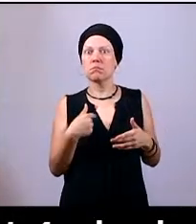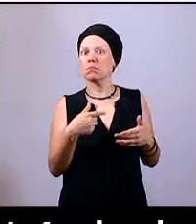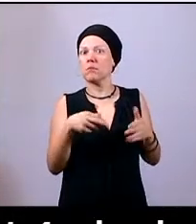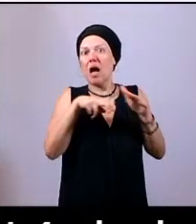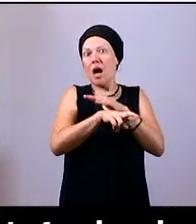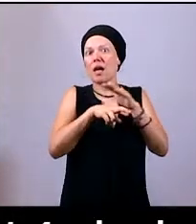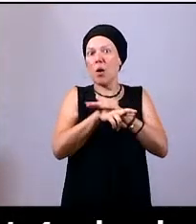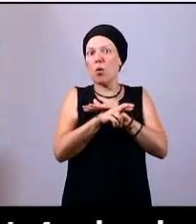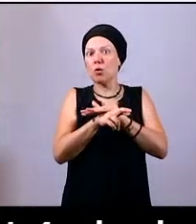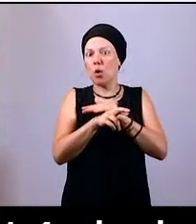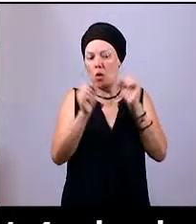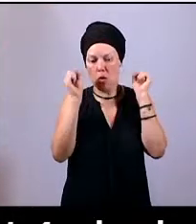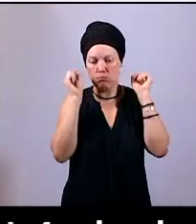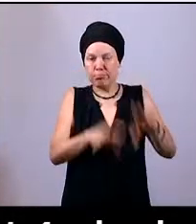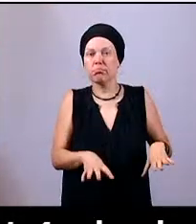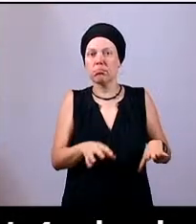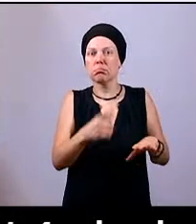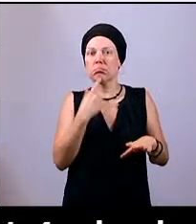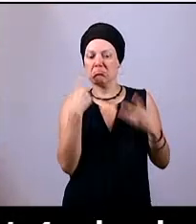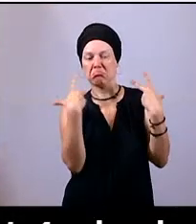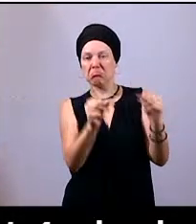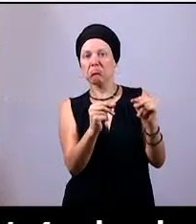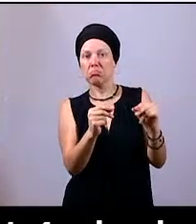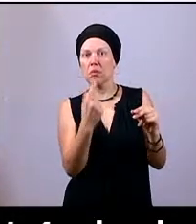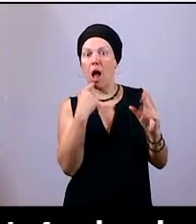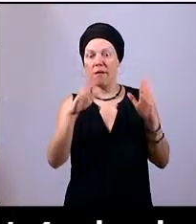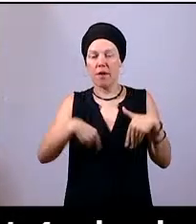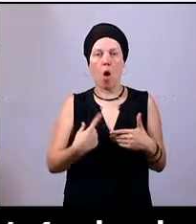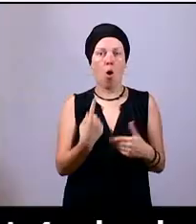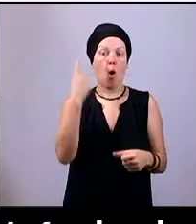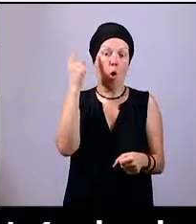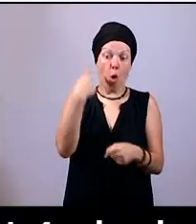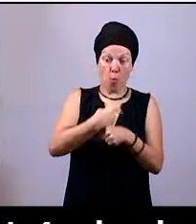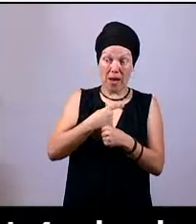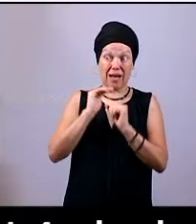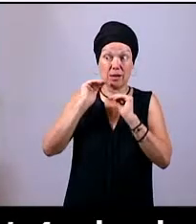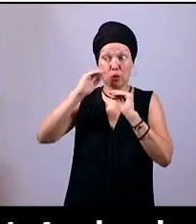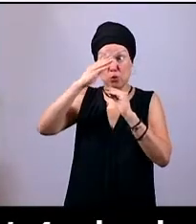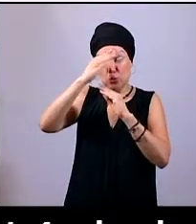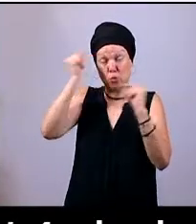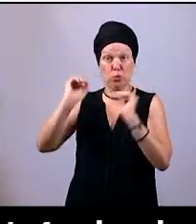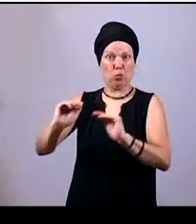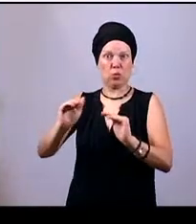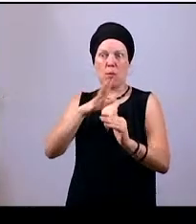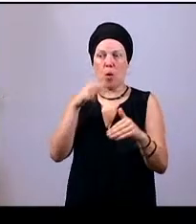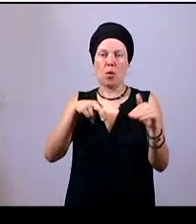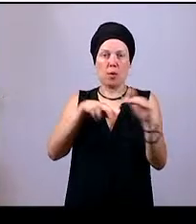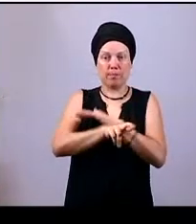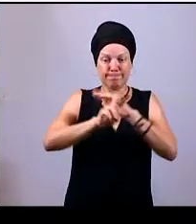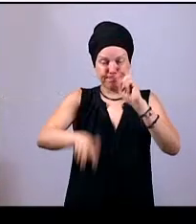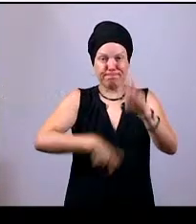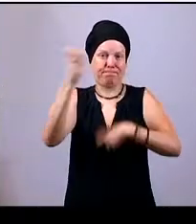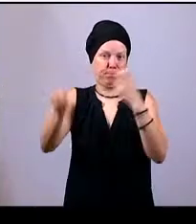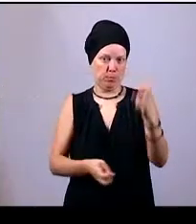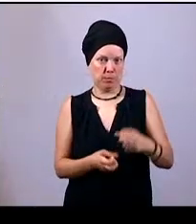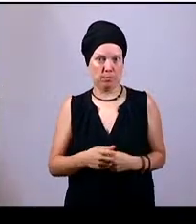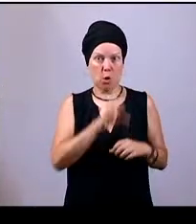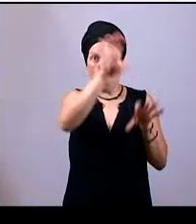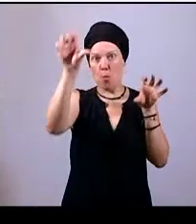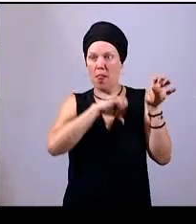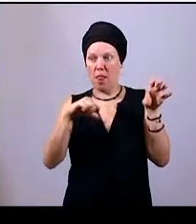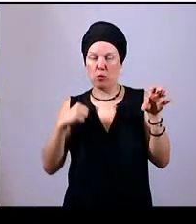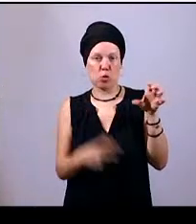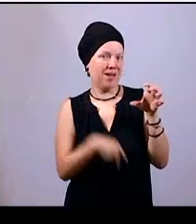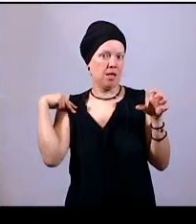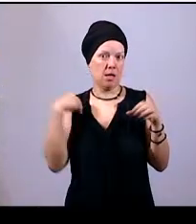recursos, renuncia a sus recursos y olvida la obligación que tiene de actualizar los recursos de las comunidades autónomas. En el